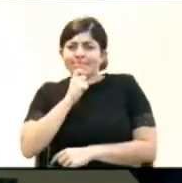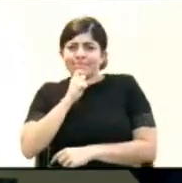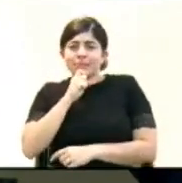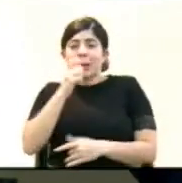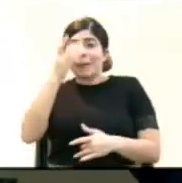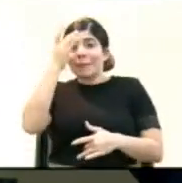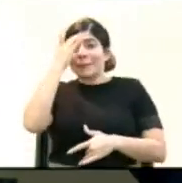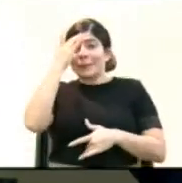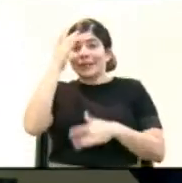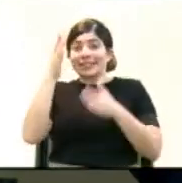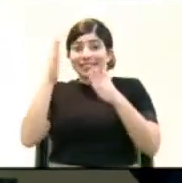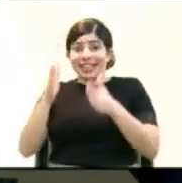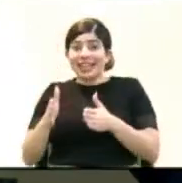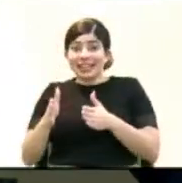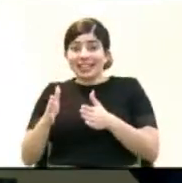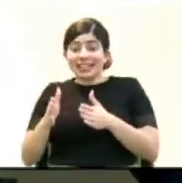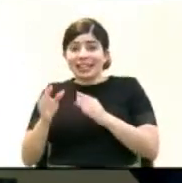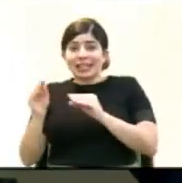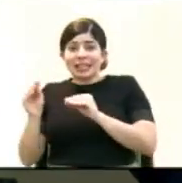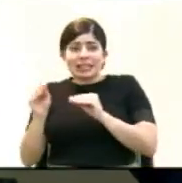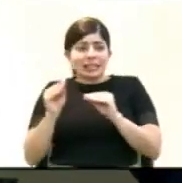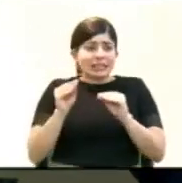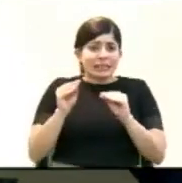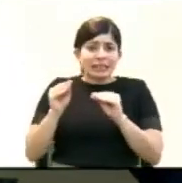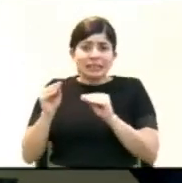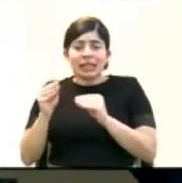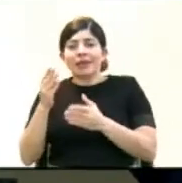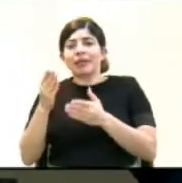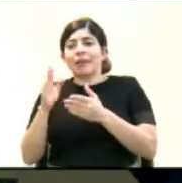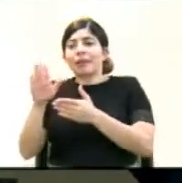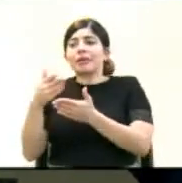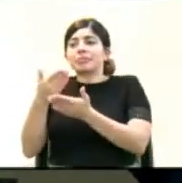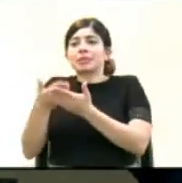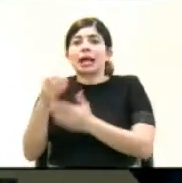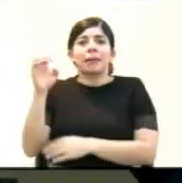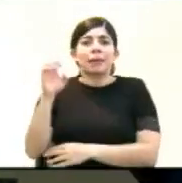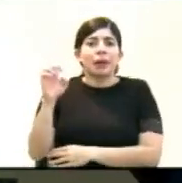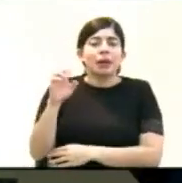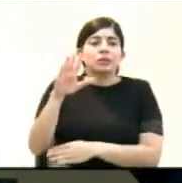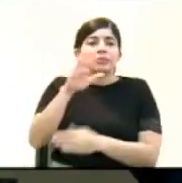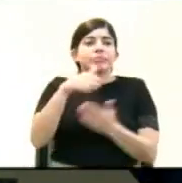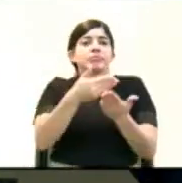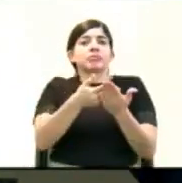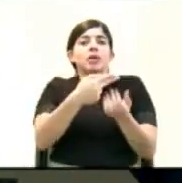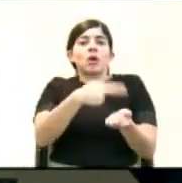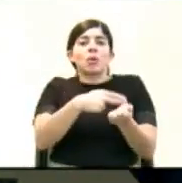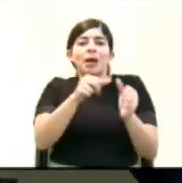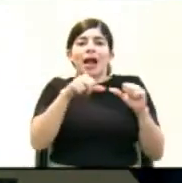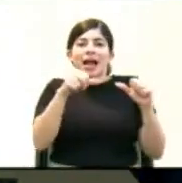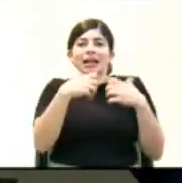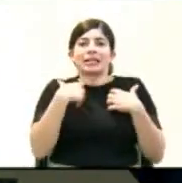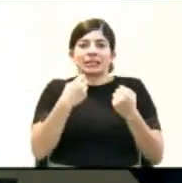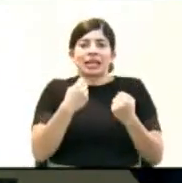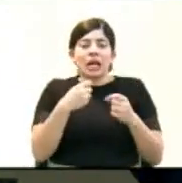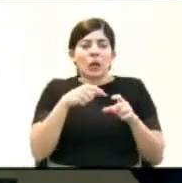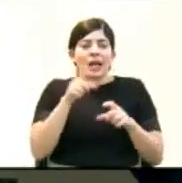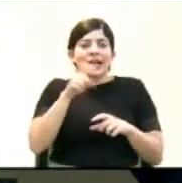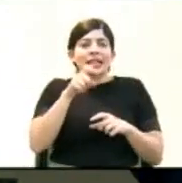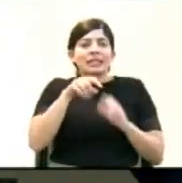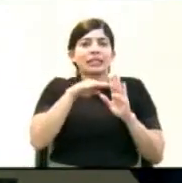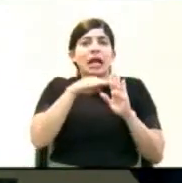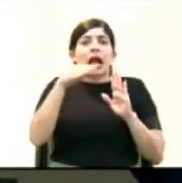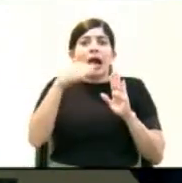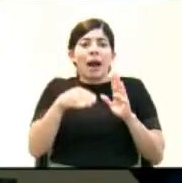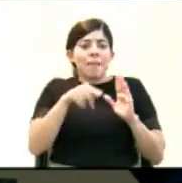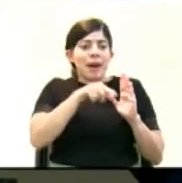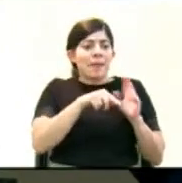trasladar pacientes que pueden llegar a servicios de emergencias, a áreas de salud, y hay que buscar una cama en todo